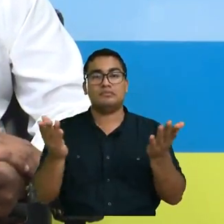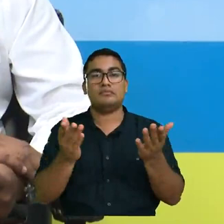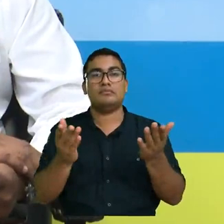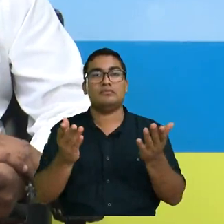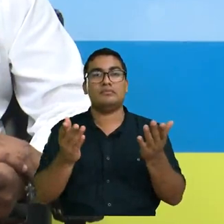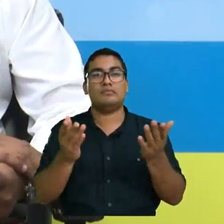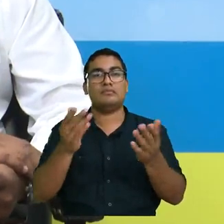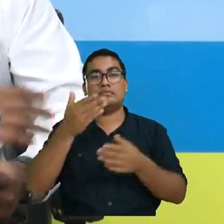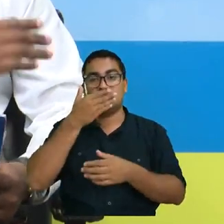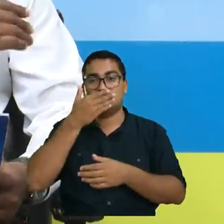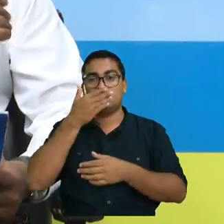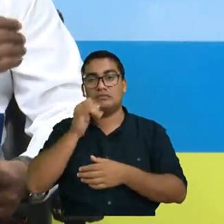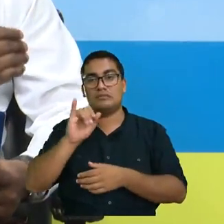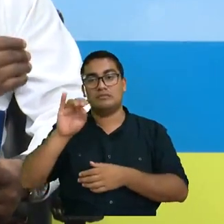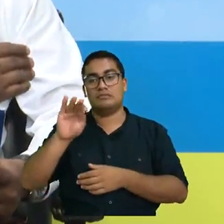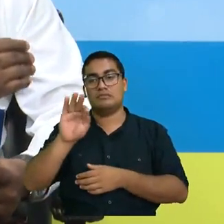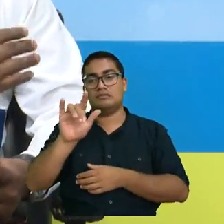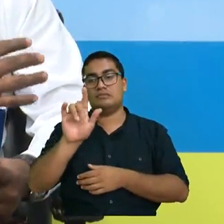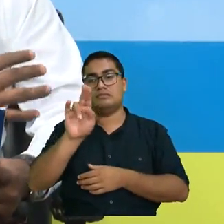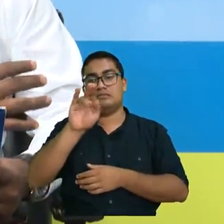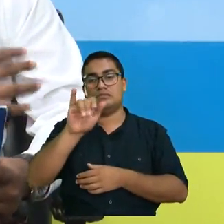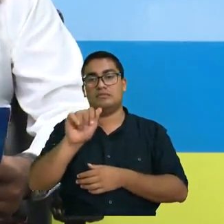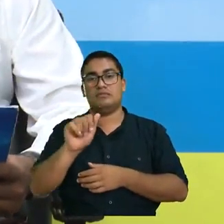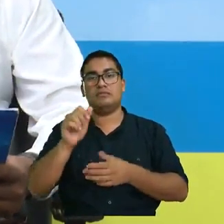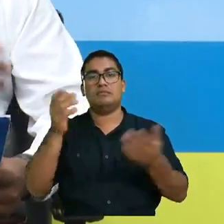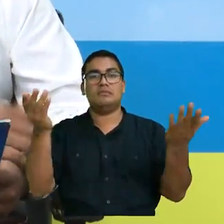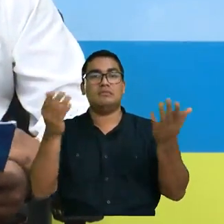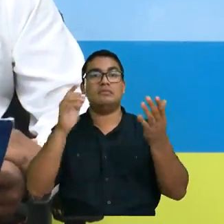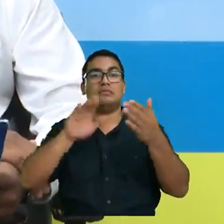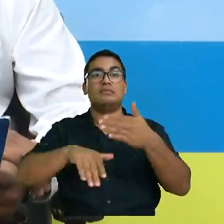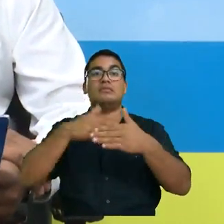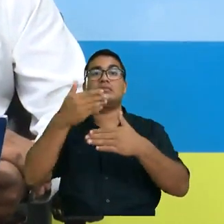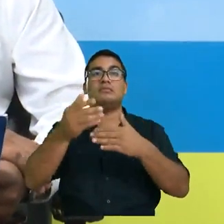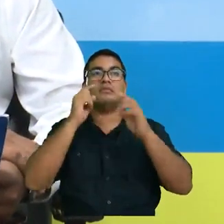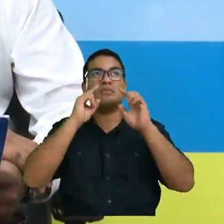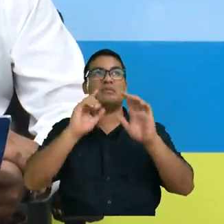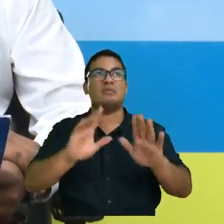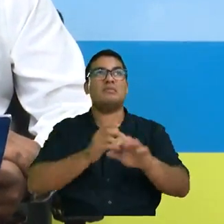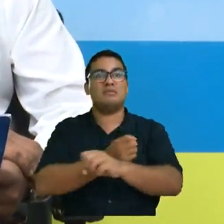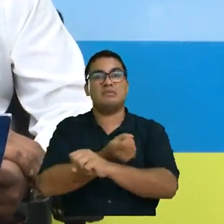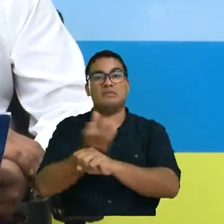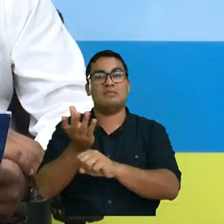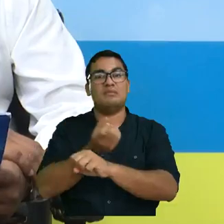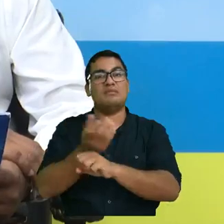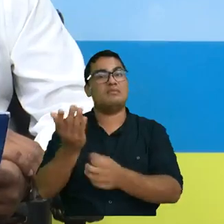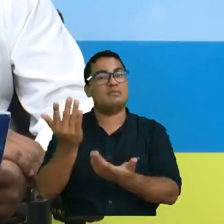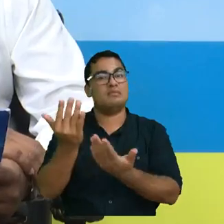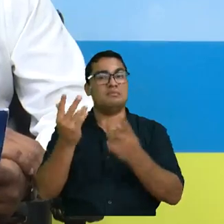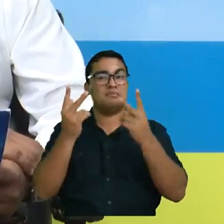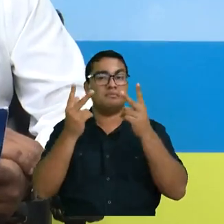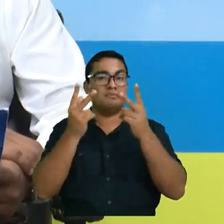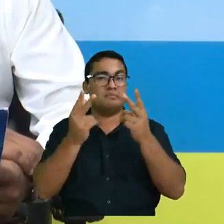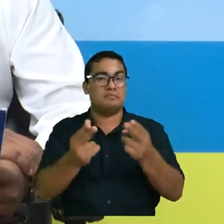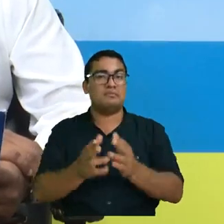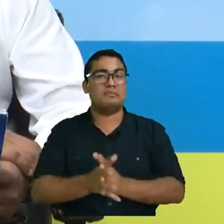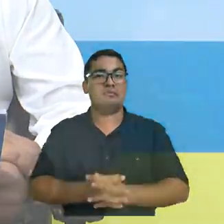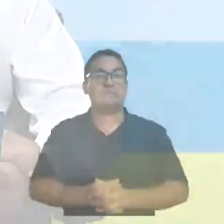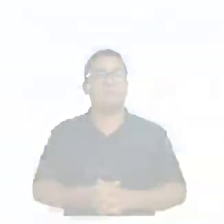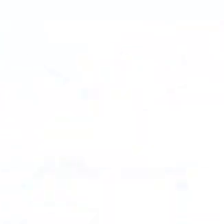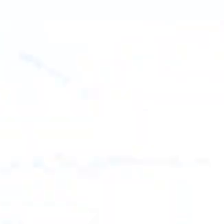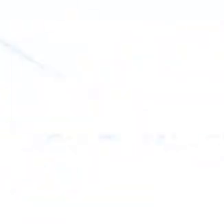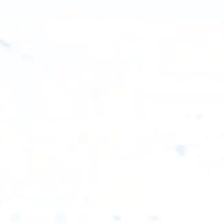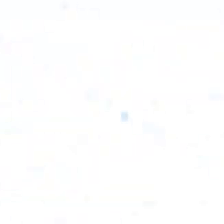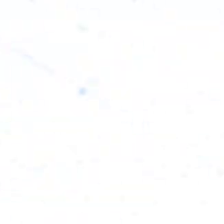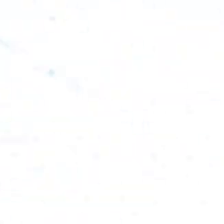protegernos contra la influenza. Pero vamos a hablar más de la prevención cuando regresemos de la siguiente pausa. Usted no le cambie de canal.